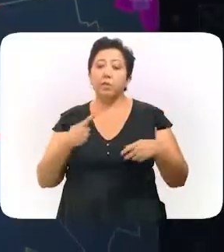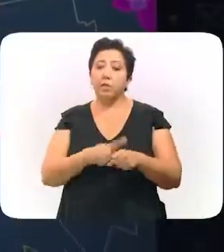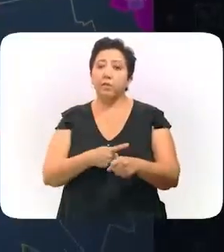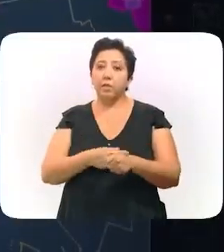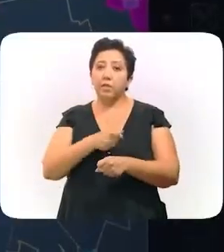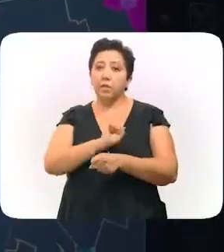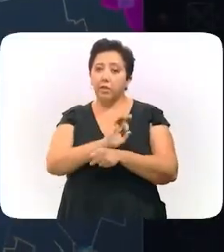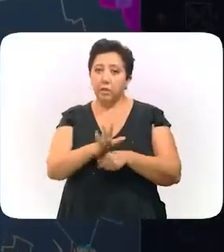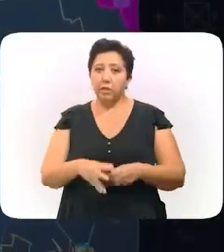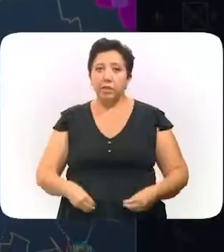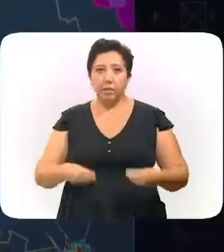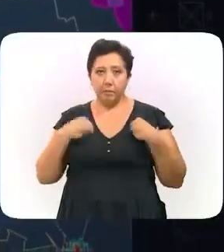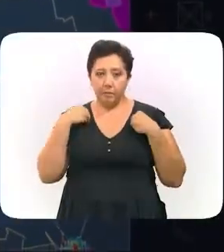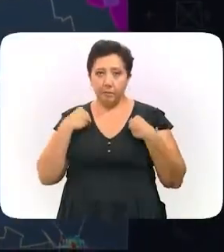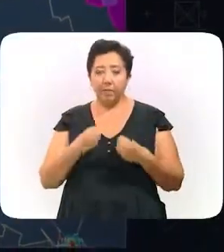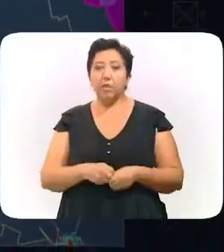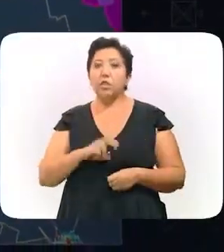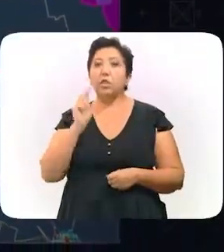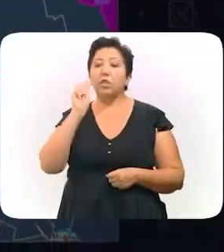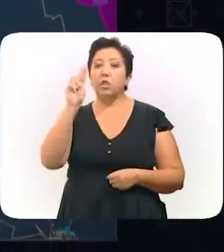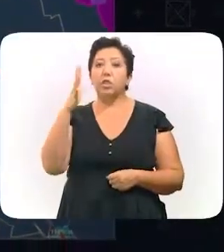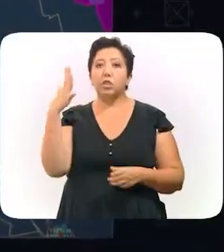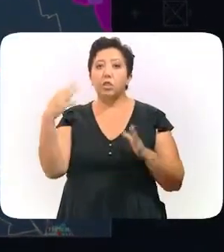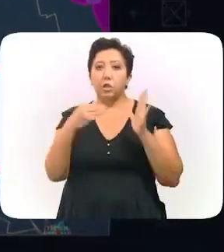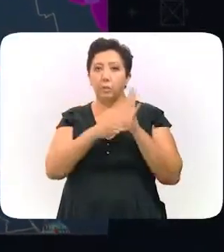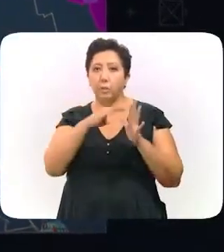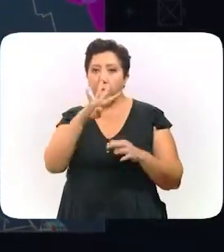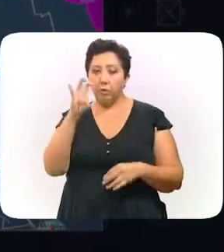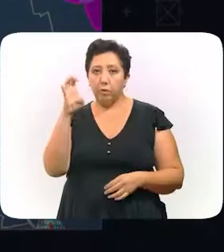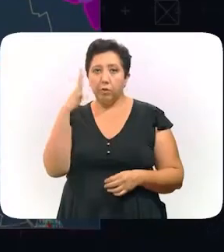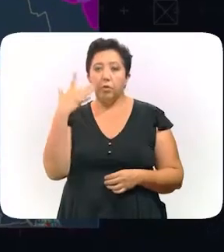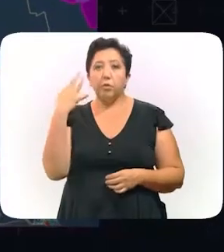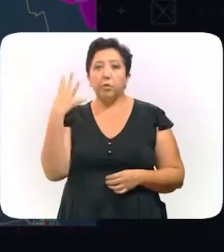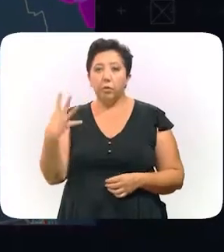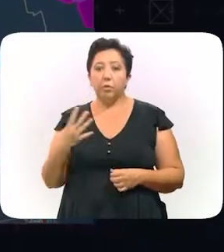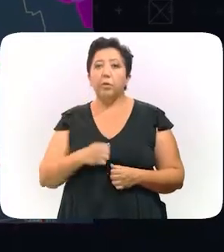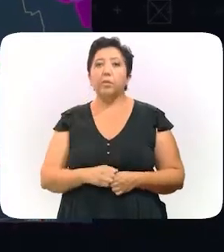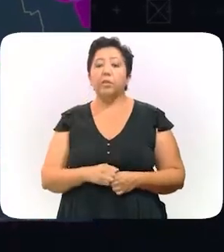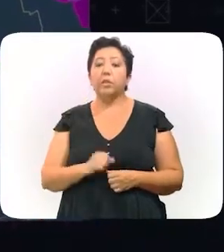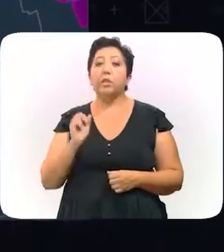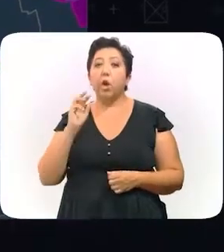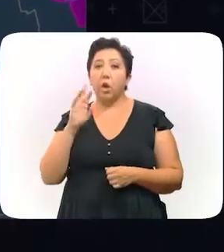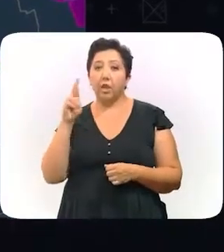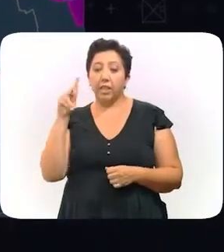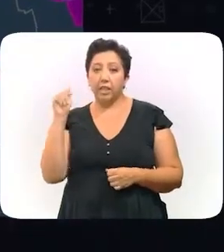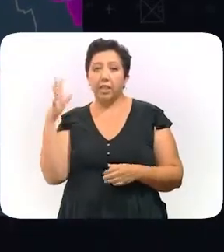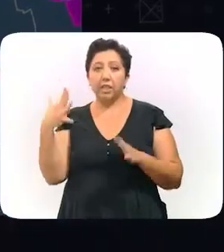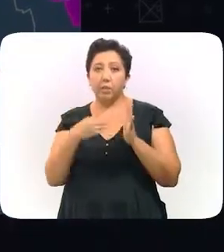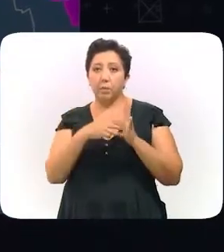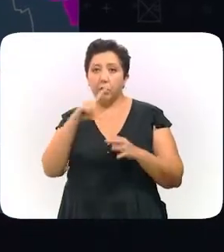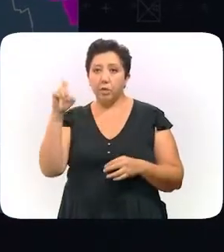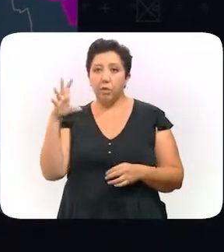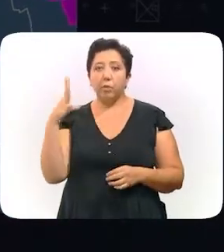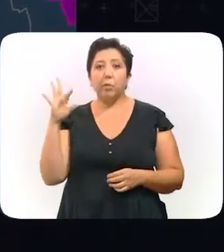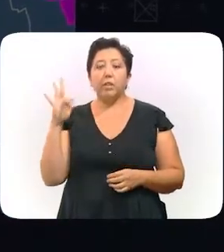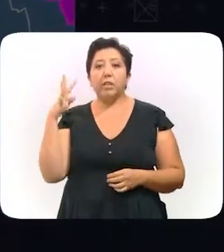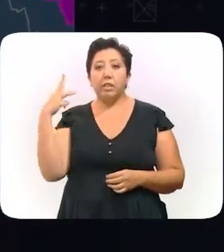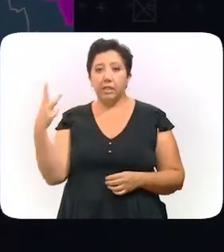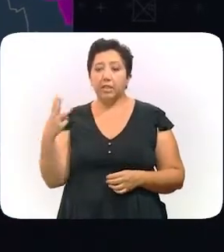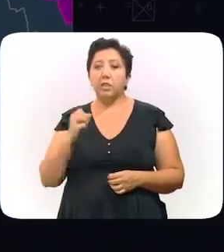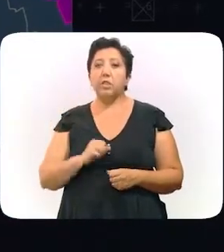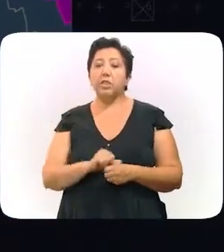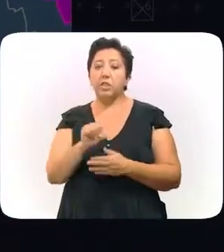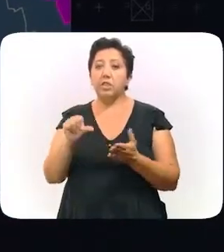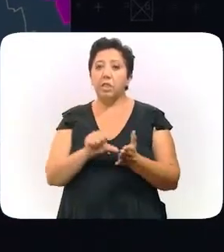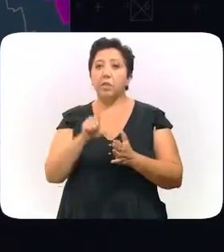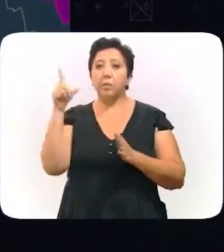de coronavirus, que viven en la zona norte 5.454, en la zona oriente 5.143, en la